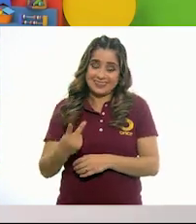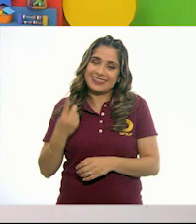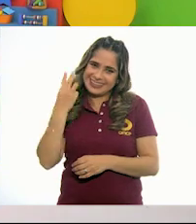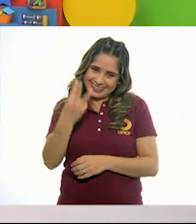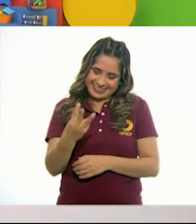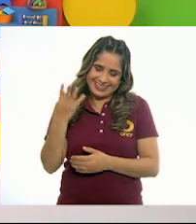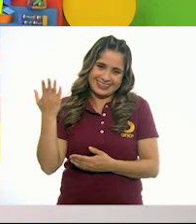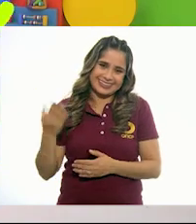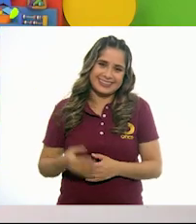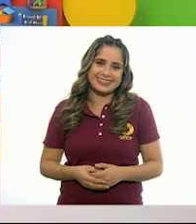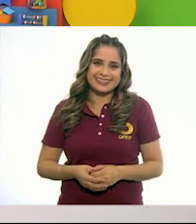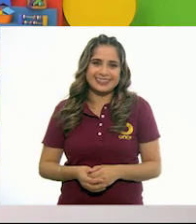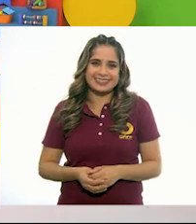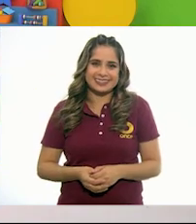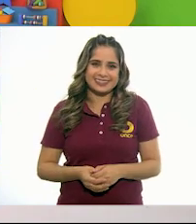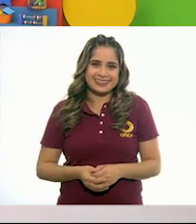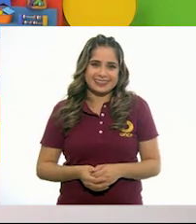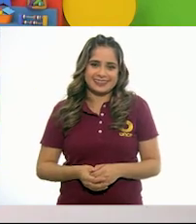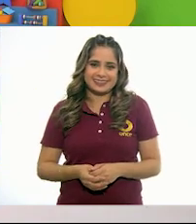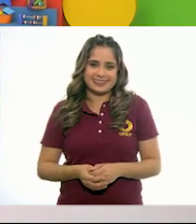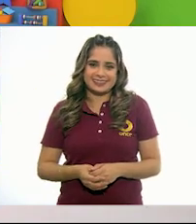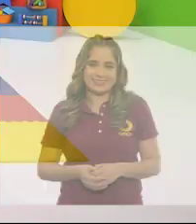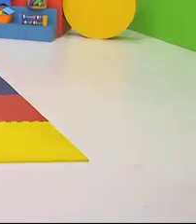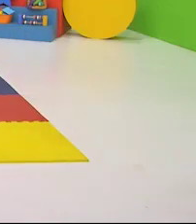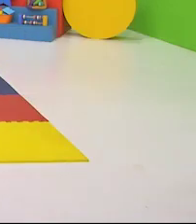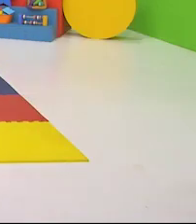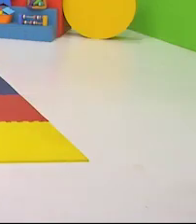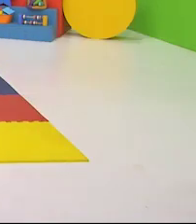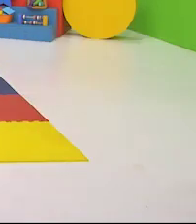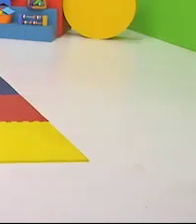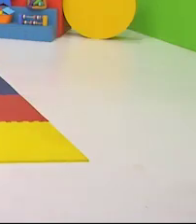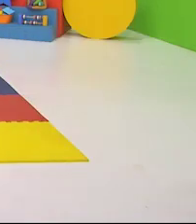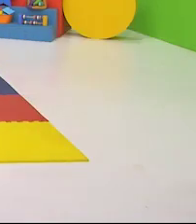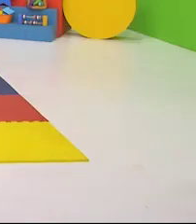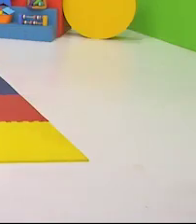dos, tres, ¡vikingos!